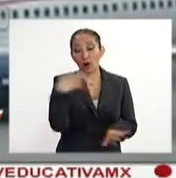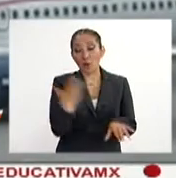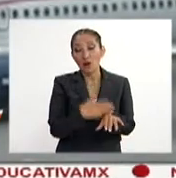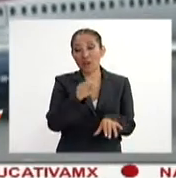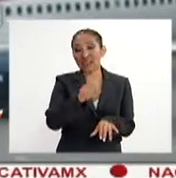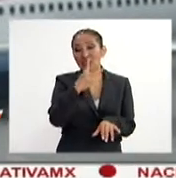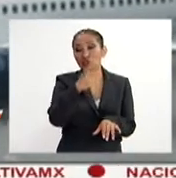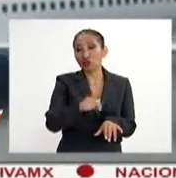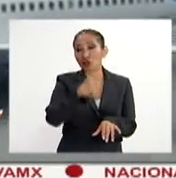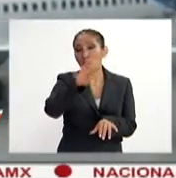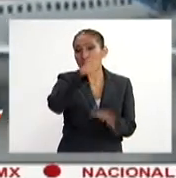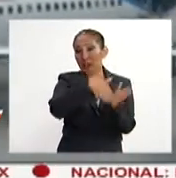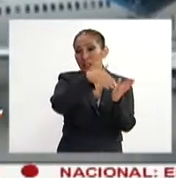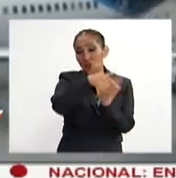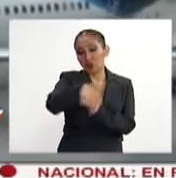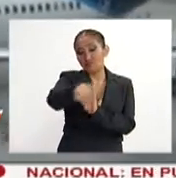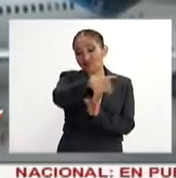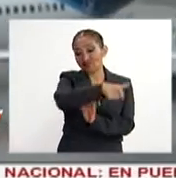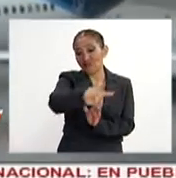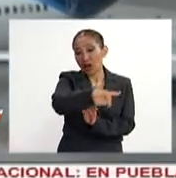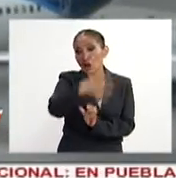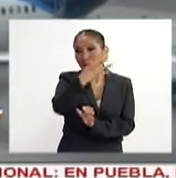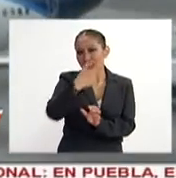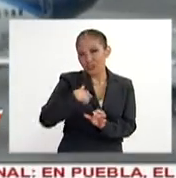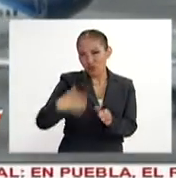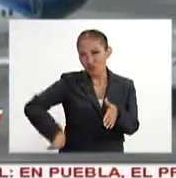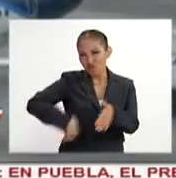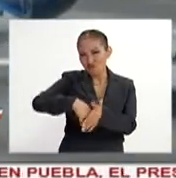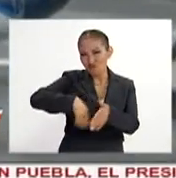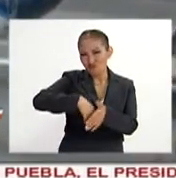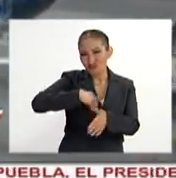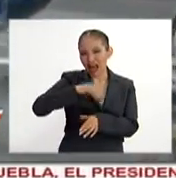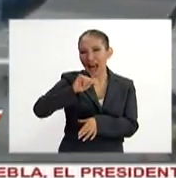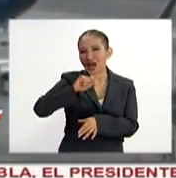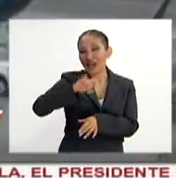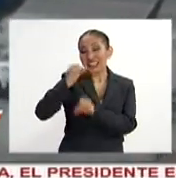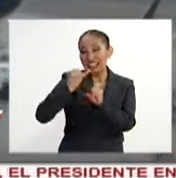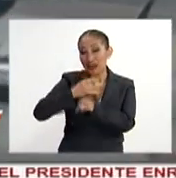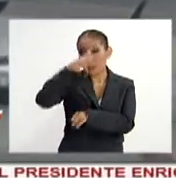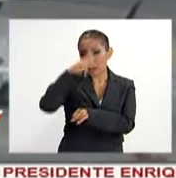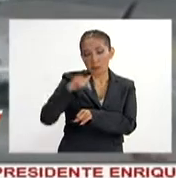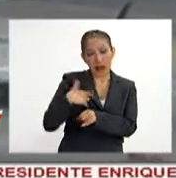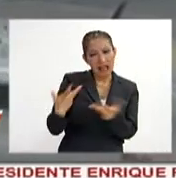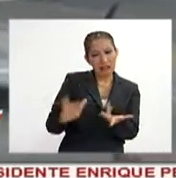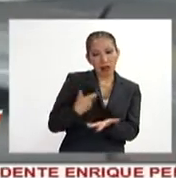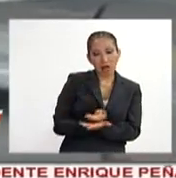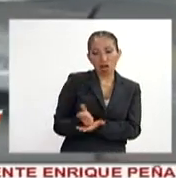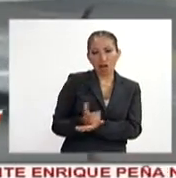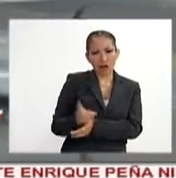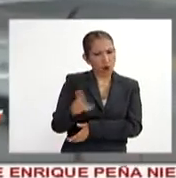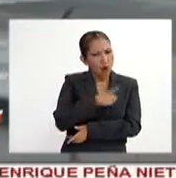por 22.4 millones de pesos a 5 aerolíneas nacionales e internacionales por realizar cobros indebidos en la primera